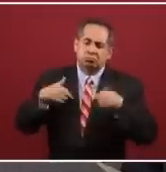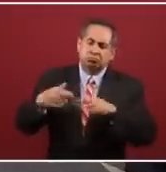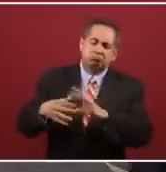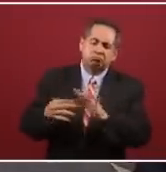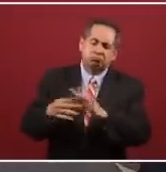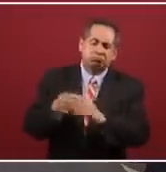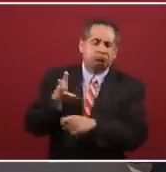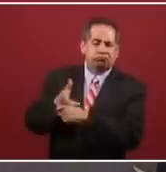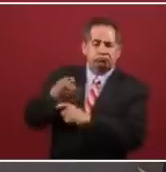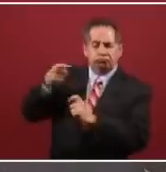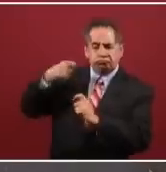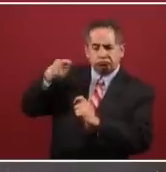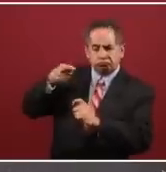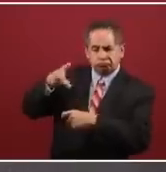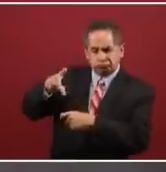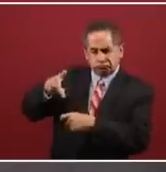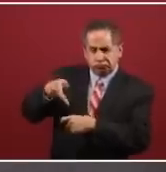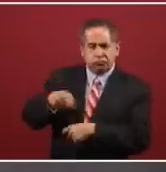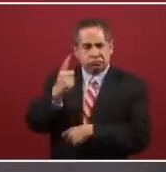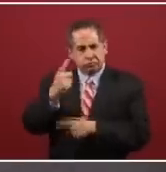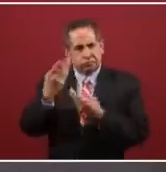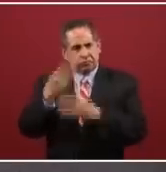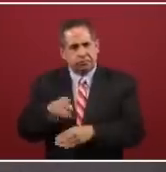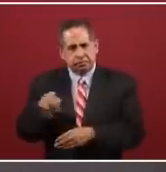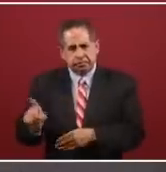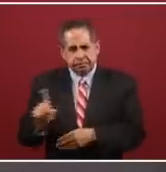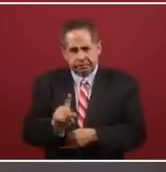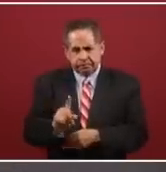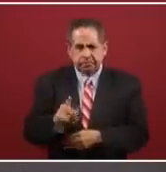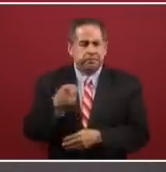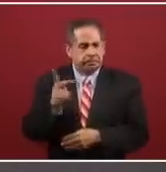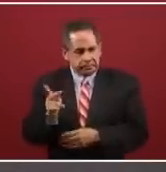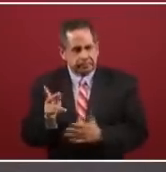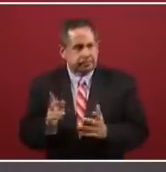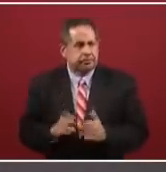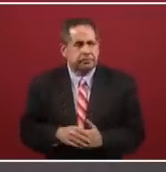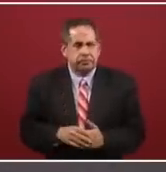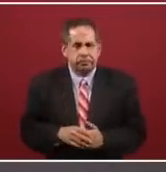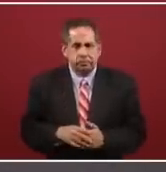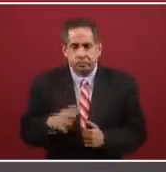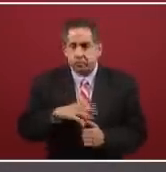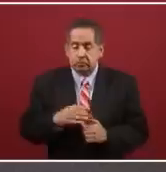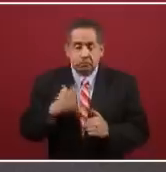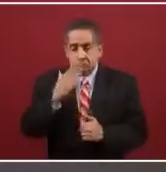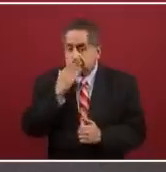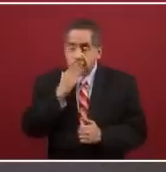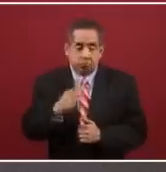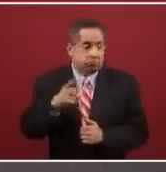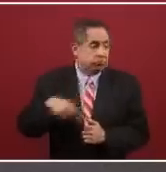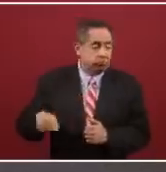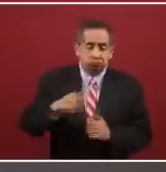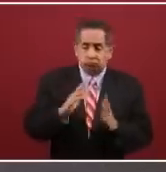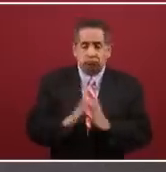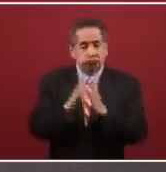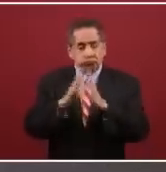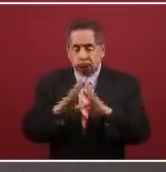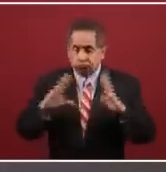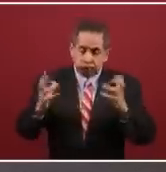representantes de un banco, pero fueron muy buenas las